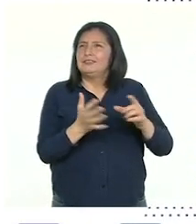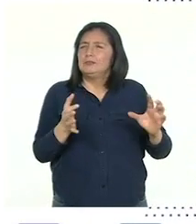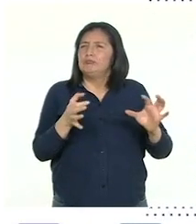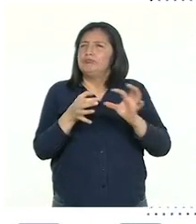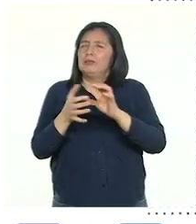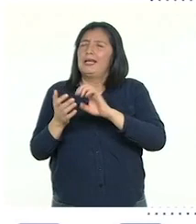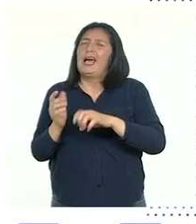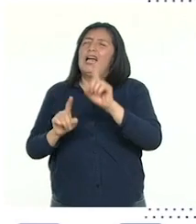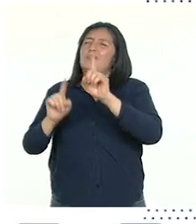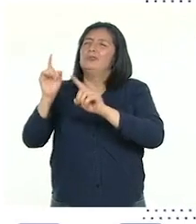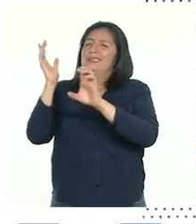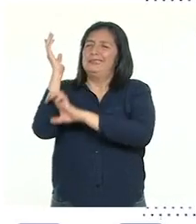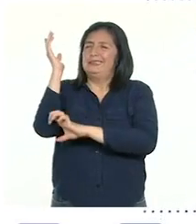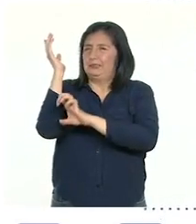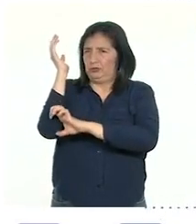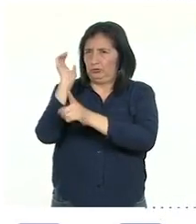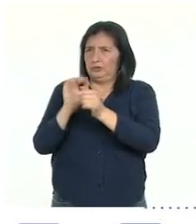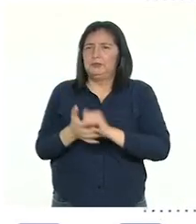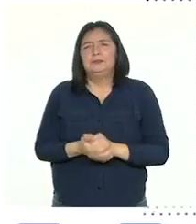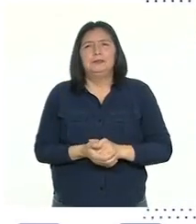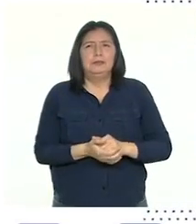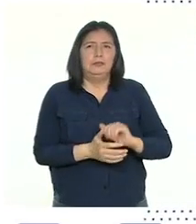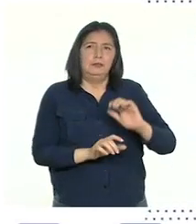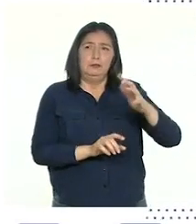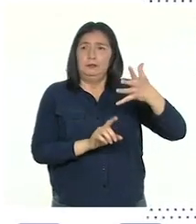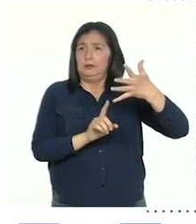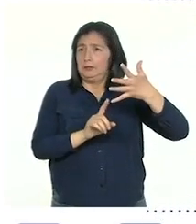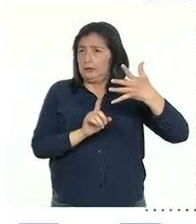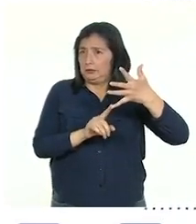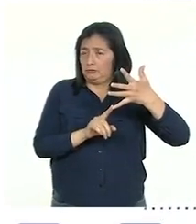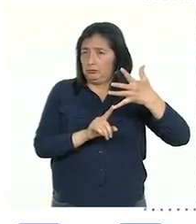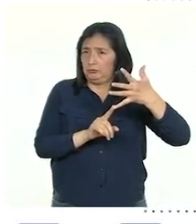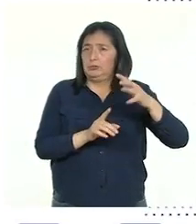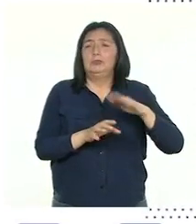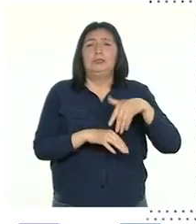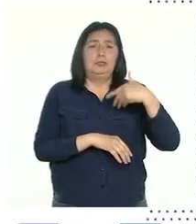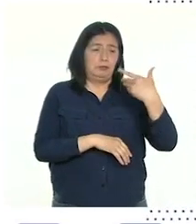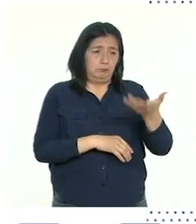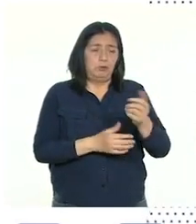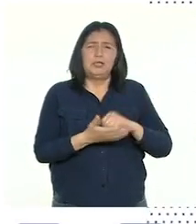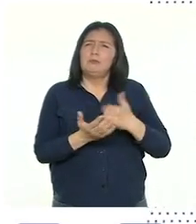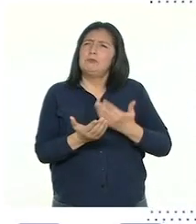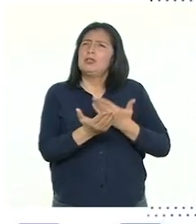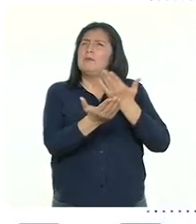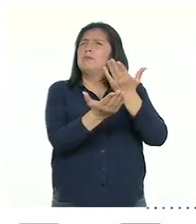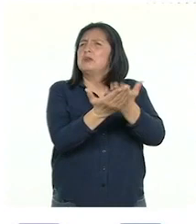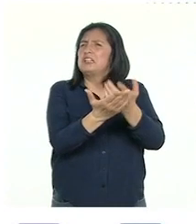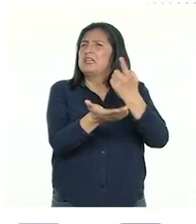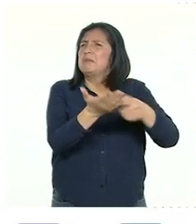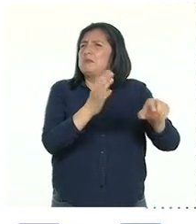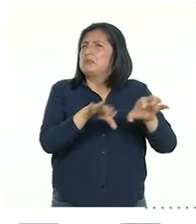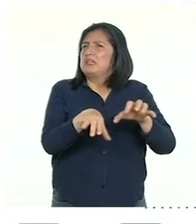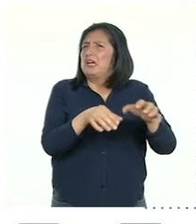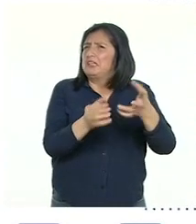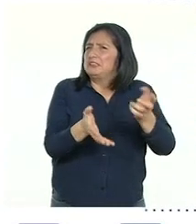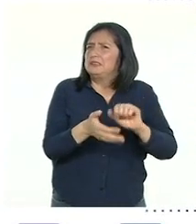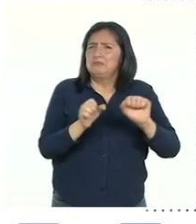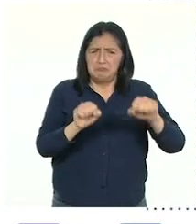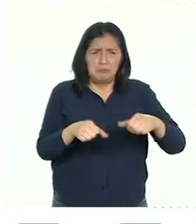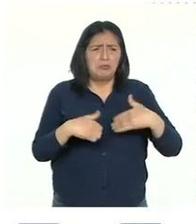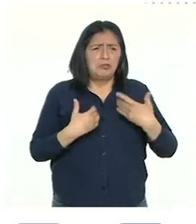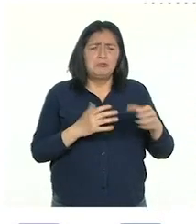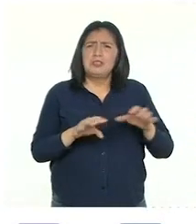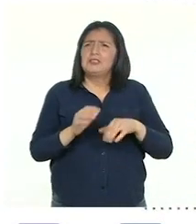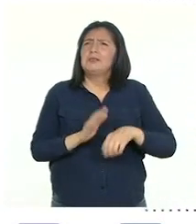asociamos a algunas estaciones del año. Luego, vamos a proponer acciones que